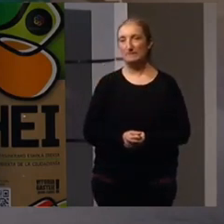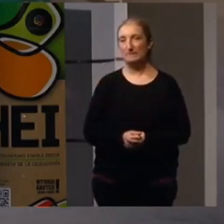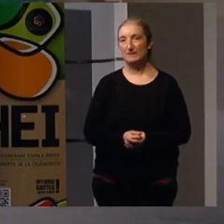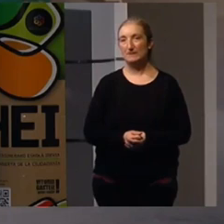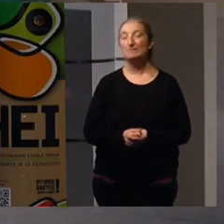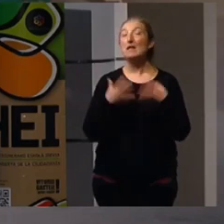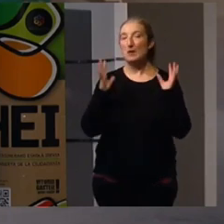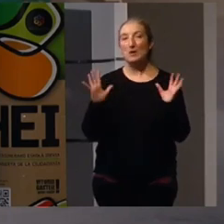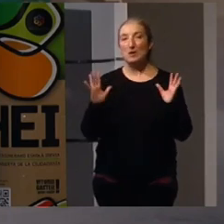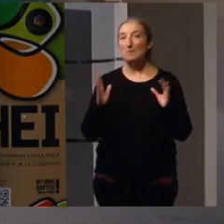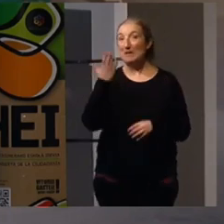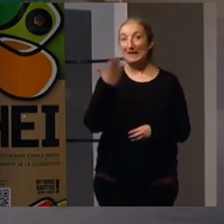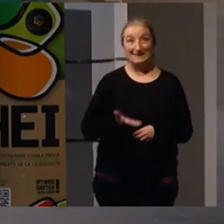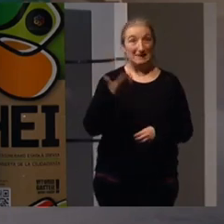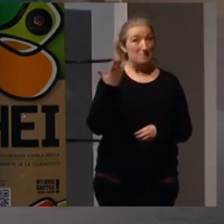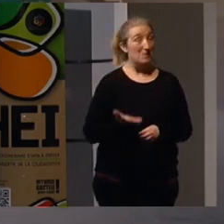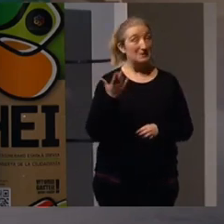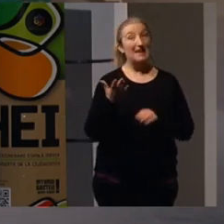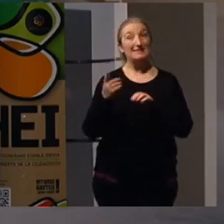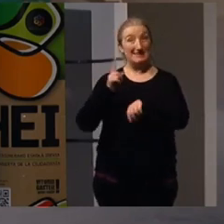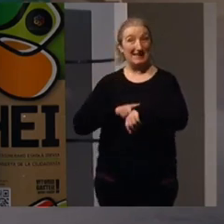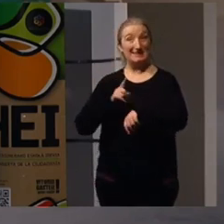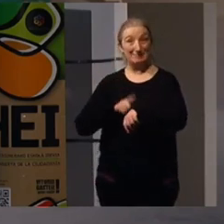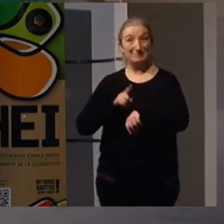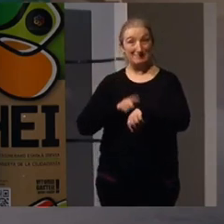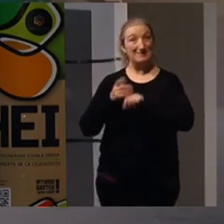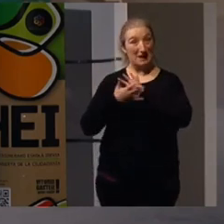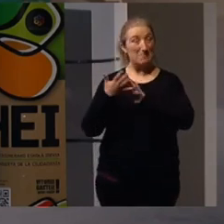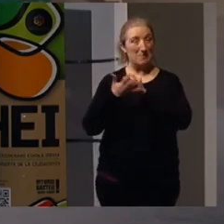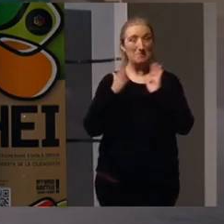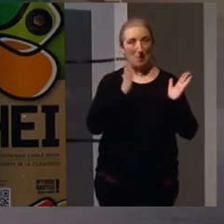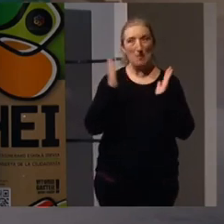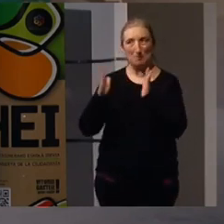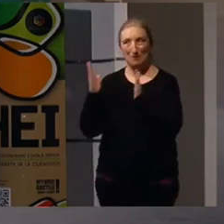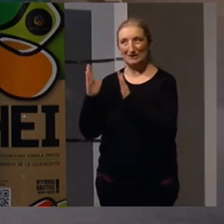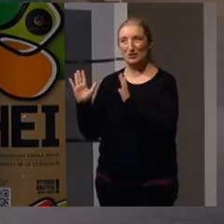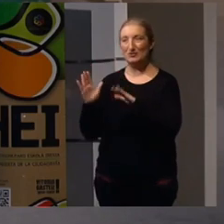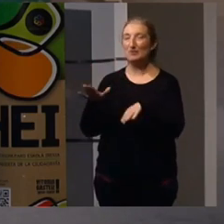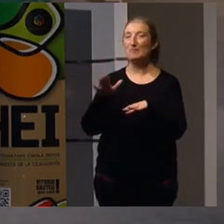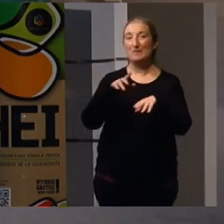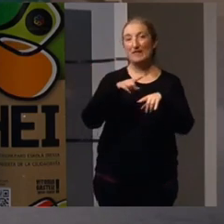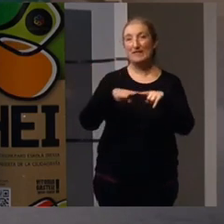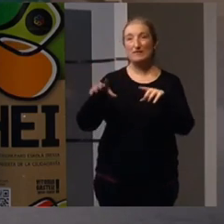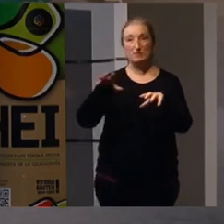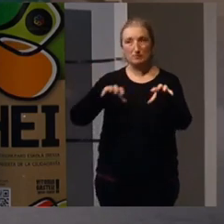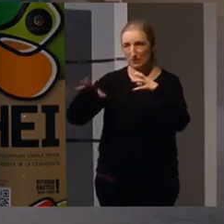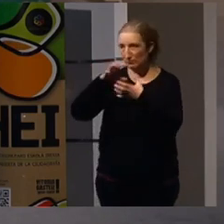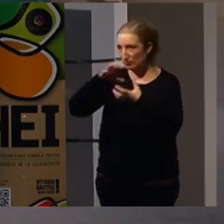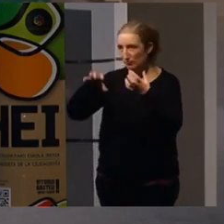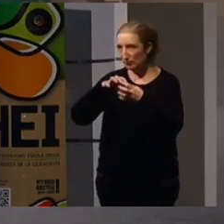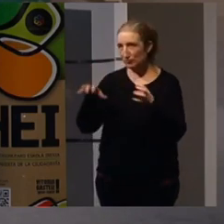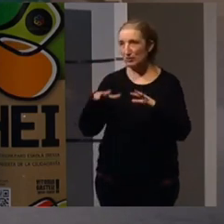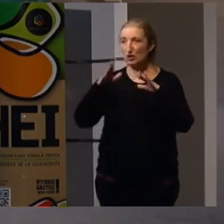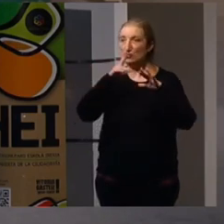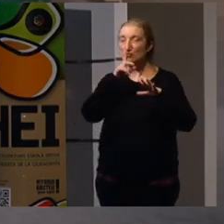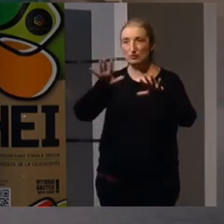Bueno, yo cuando digo que es importante pasar tiempo con personas en otros momentos de la vida... ¿Te refieres a esto? Es precisamente... me reafirmo en lo